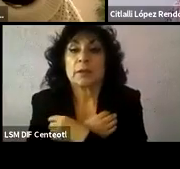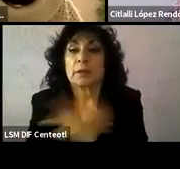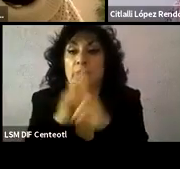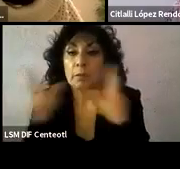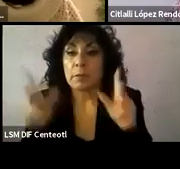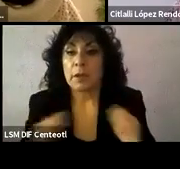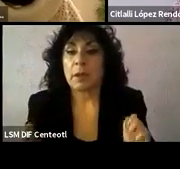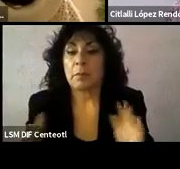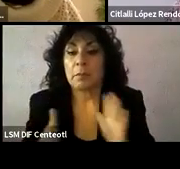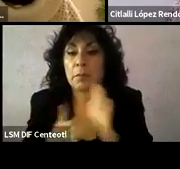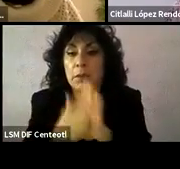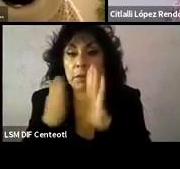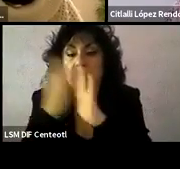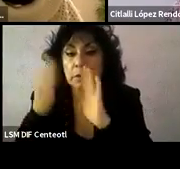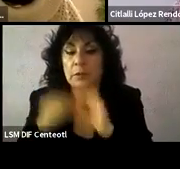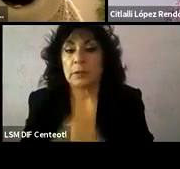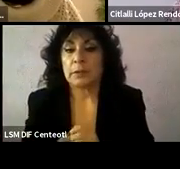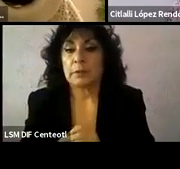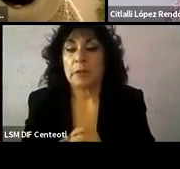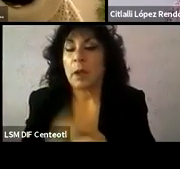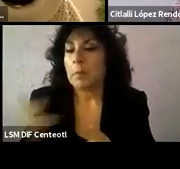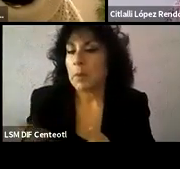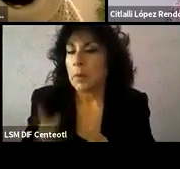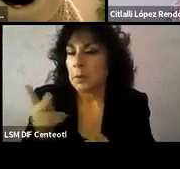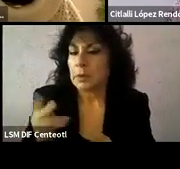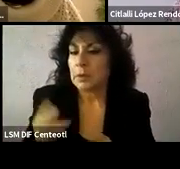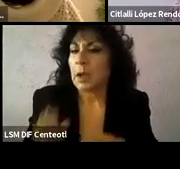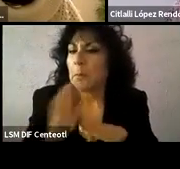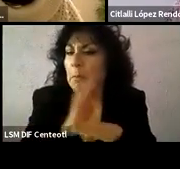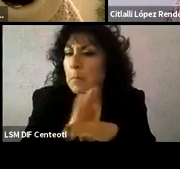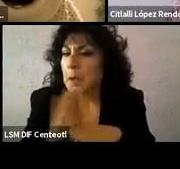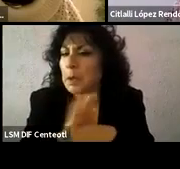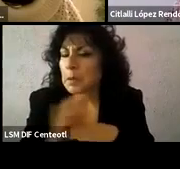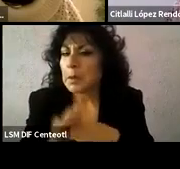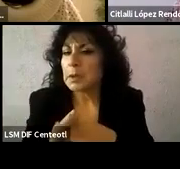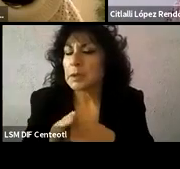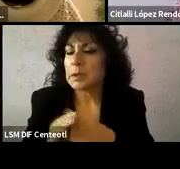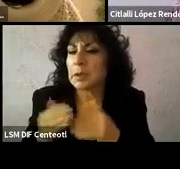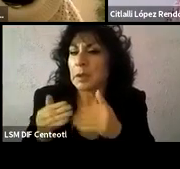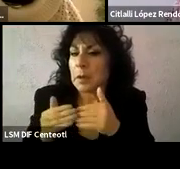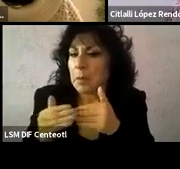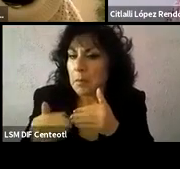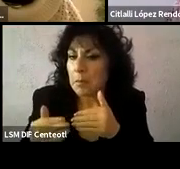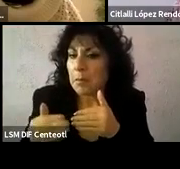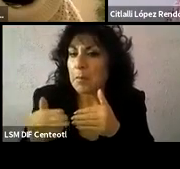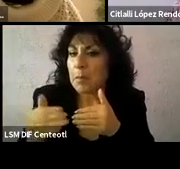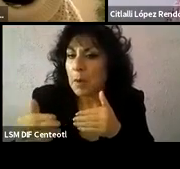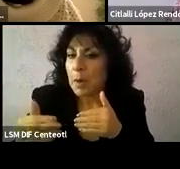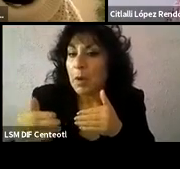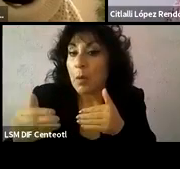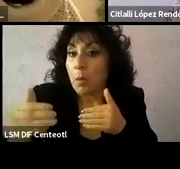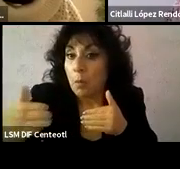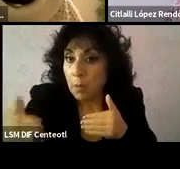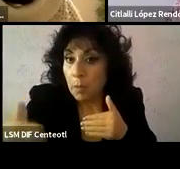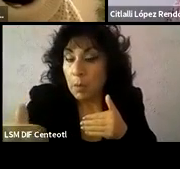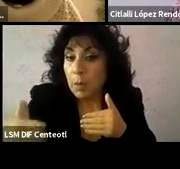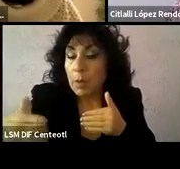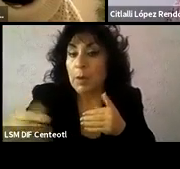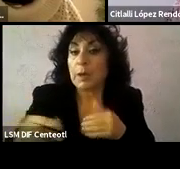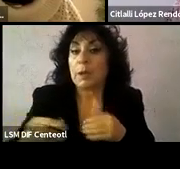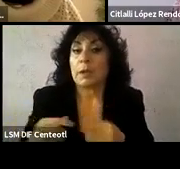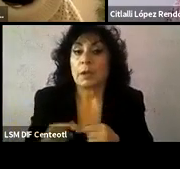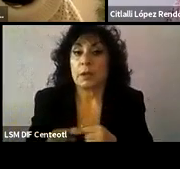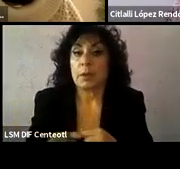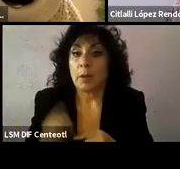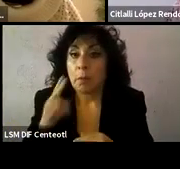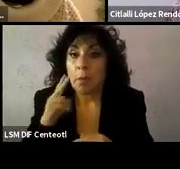sería, ¿qué beneficios a corto, mediano y largo plazo podríamos ver a partir de la